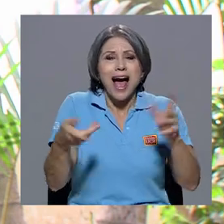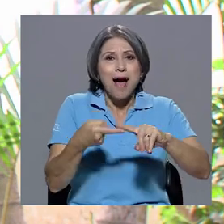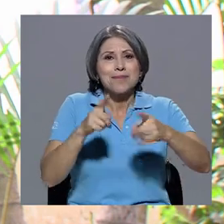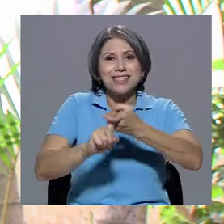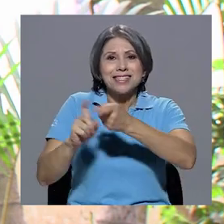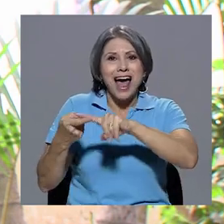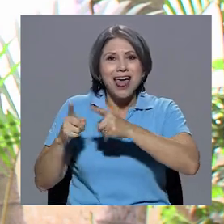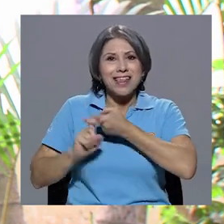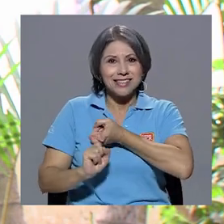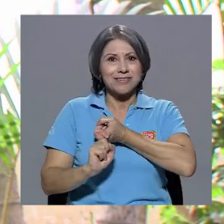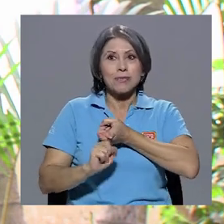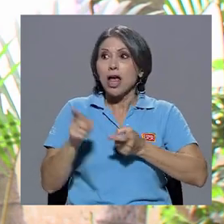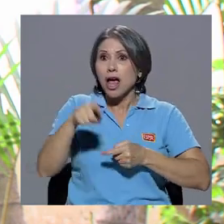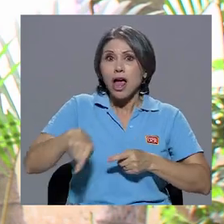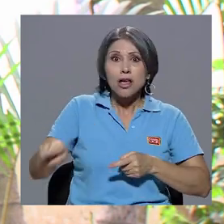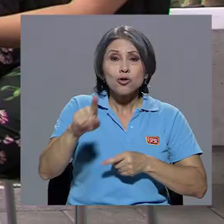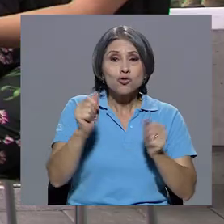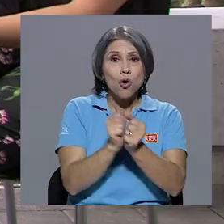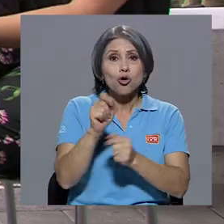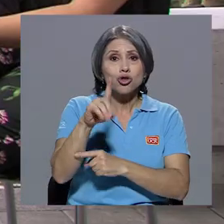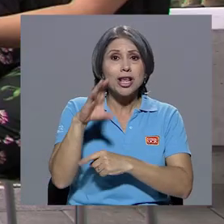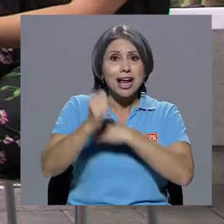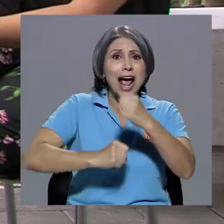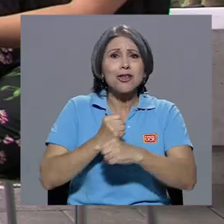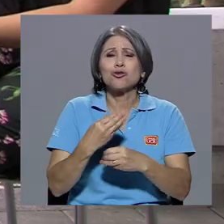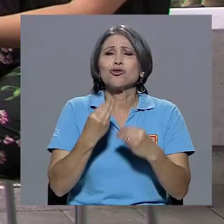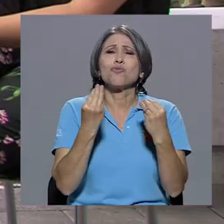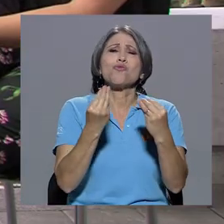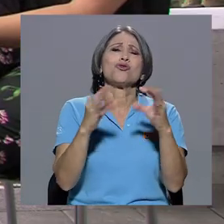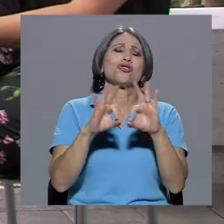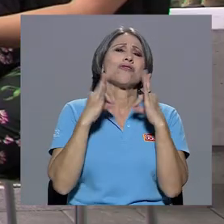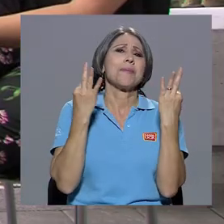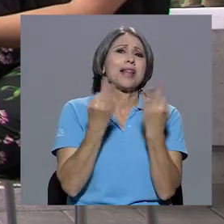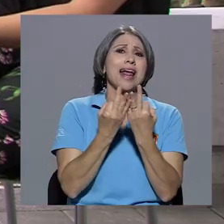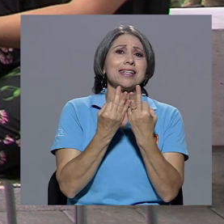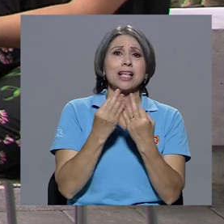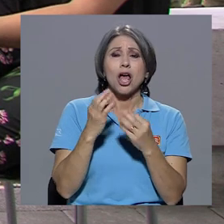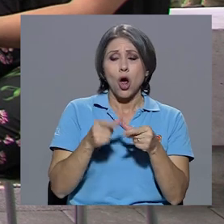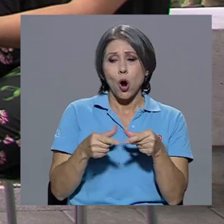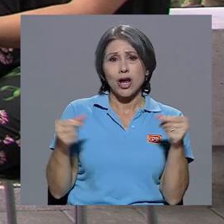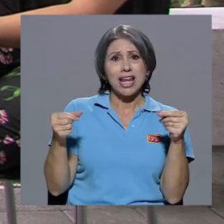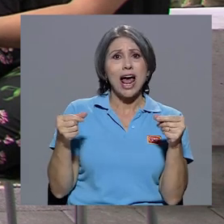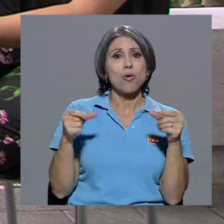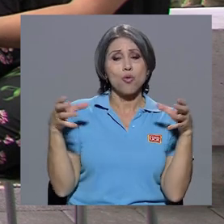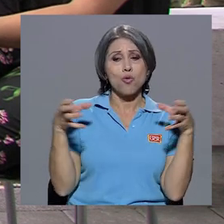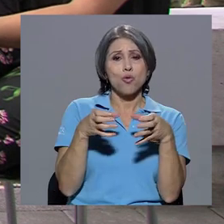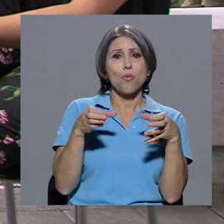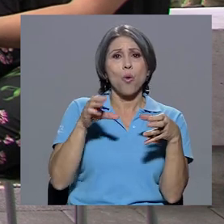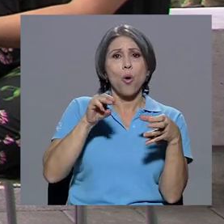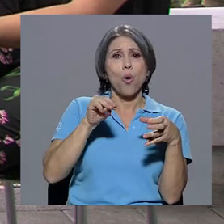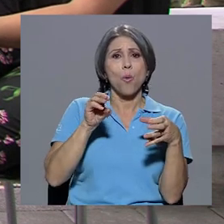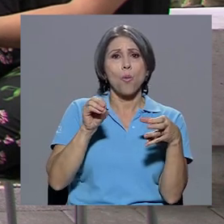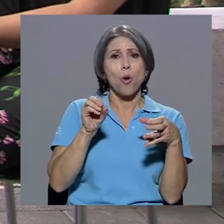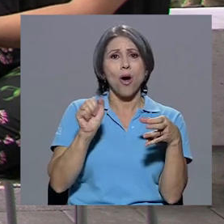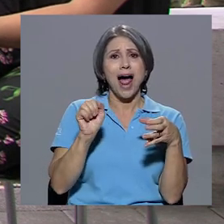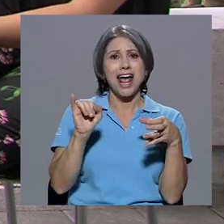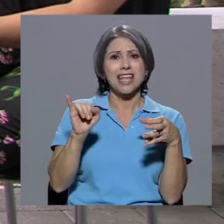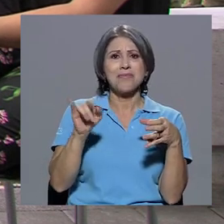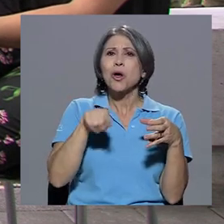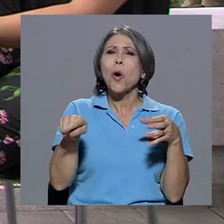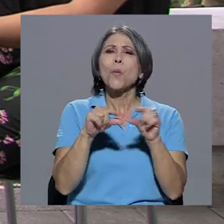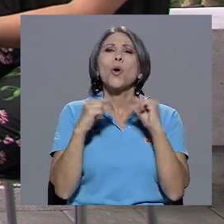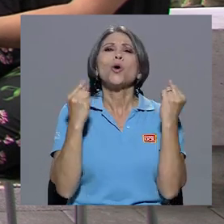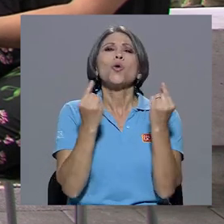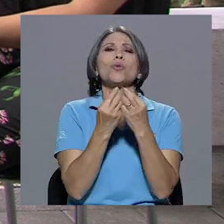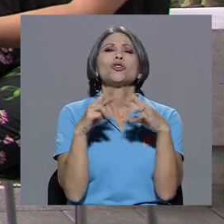amistades, ¿sí? Tienen 100 años y tienen bastantes amigos, además de familiares, y en Okinawa queda muy claro en los Moai. Los Moai son como grupos de reunión de amigos